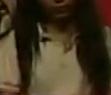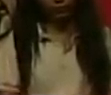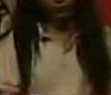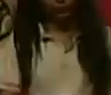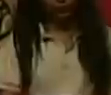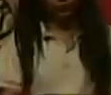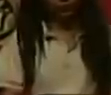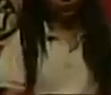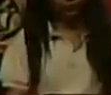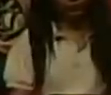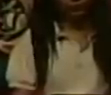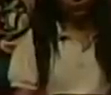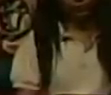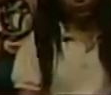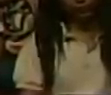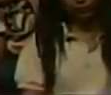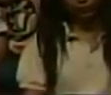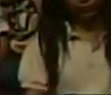los alimentos.